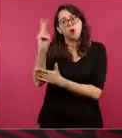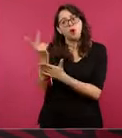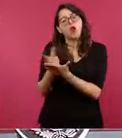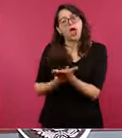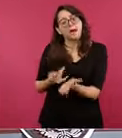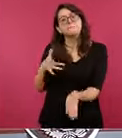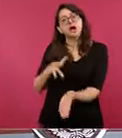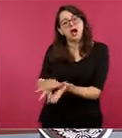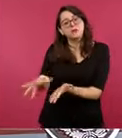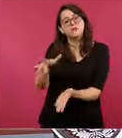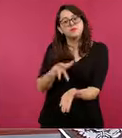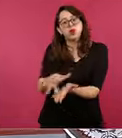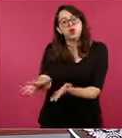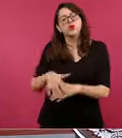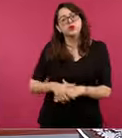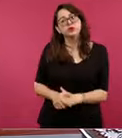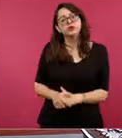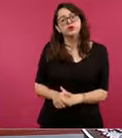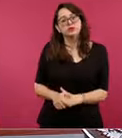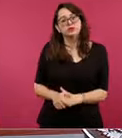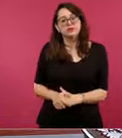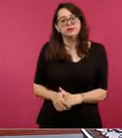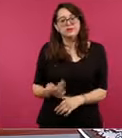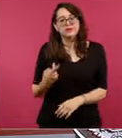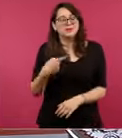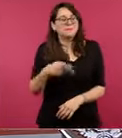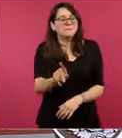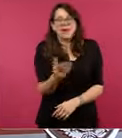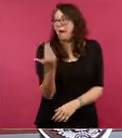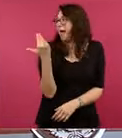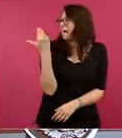Cuando hay constancia, pruebas,